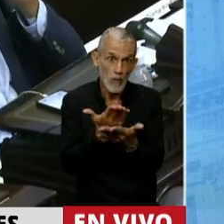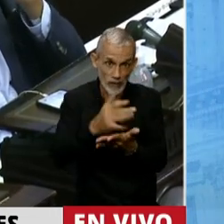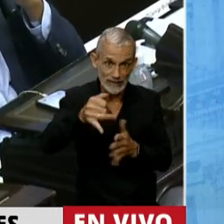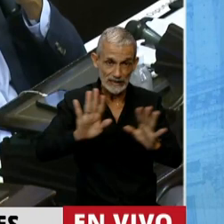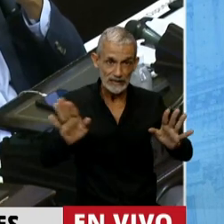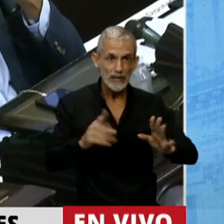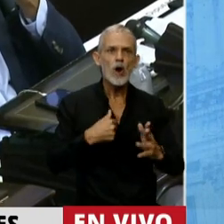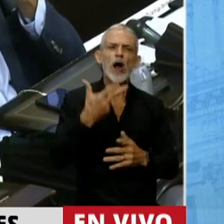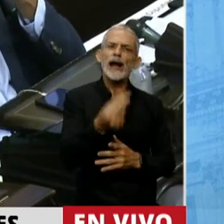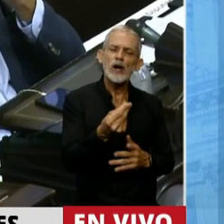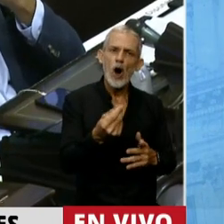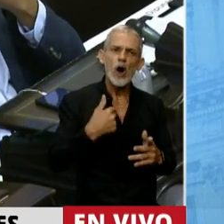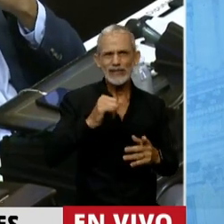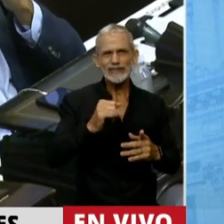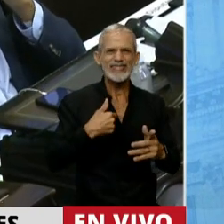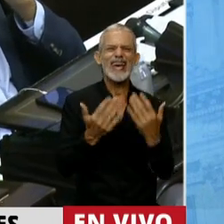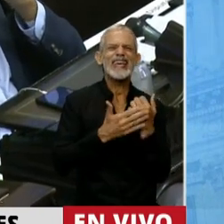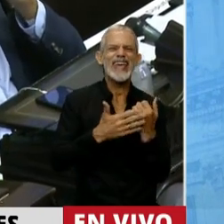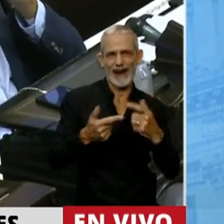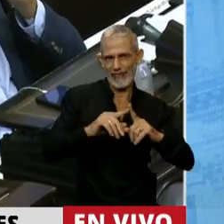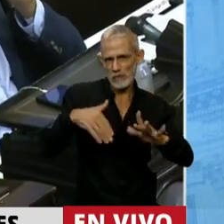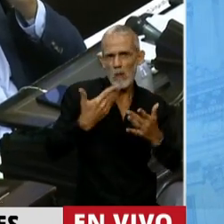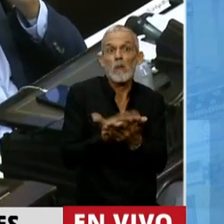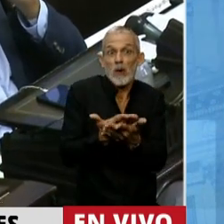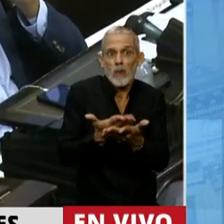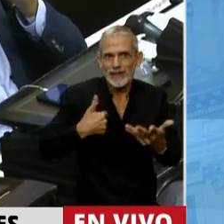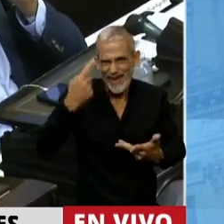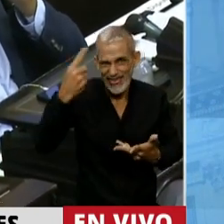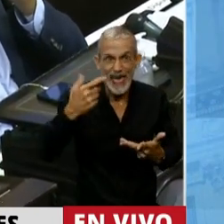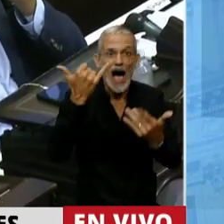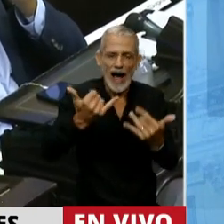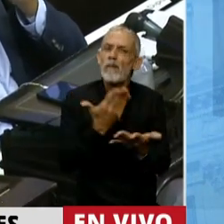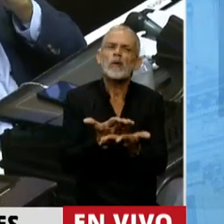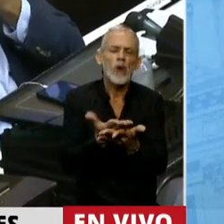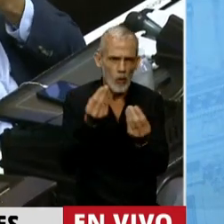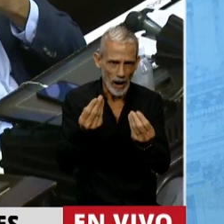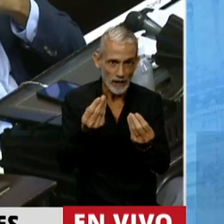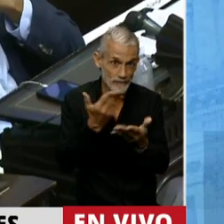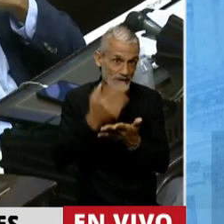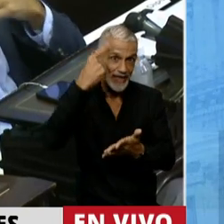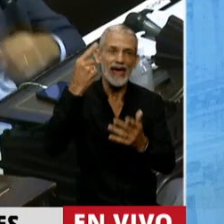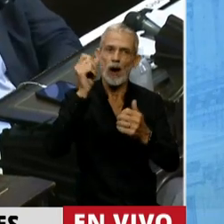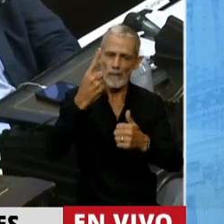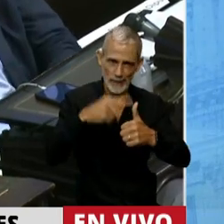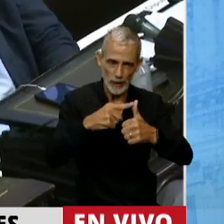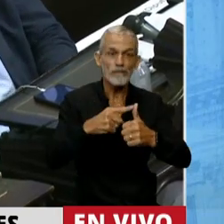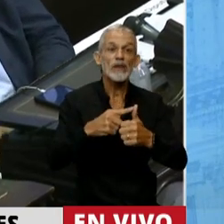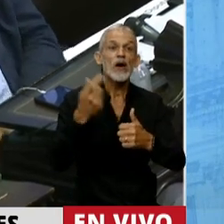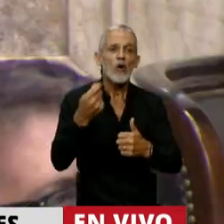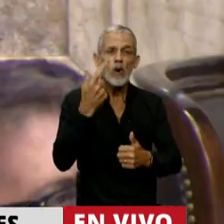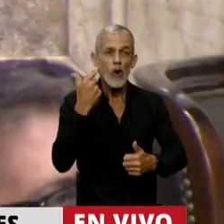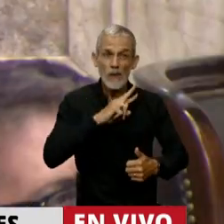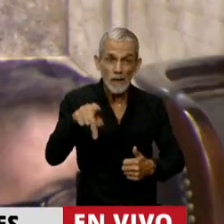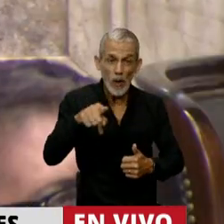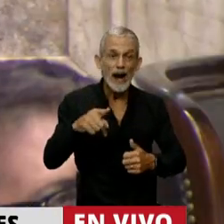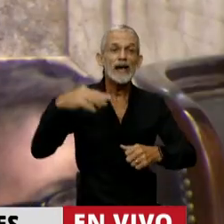porque siempre que rechazamos desde la izquierda decimos cuál es la propuesta. Y la propuesta es, uno, que ninguna jubilado o